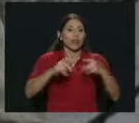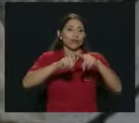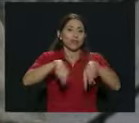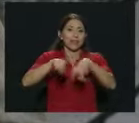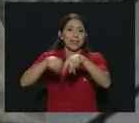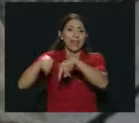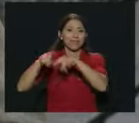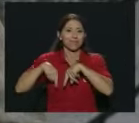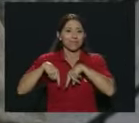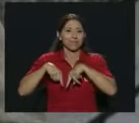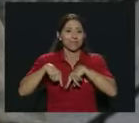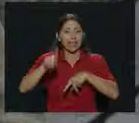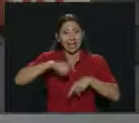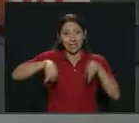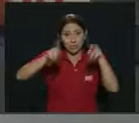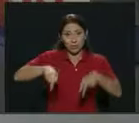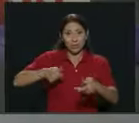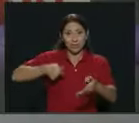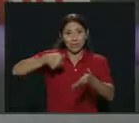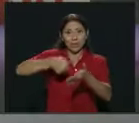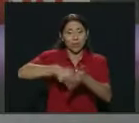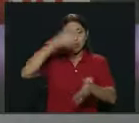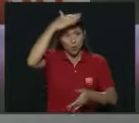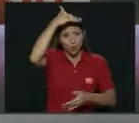a lo largo de los últimos años.